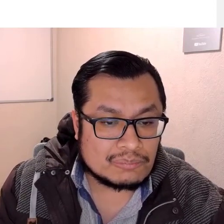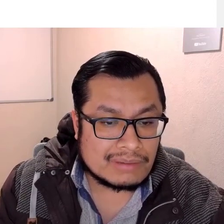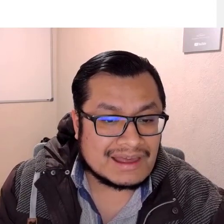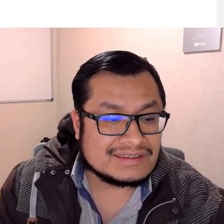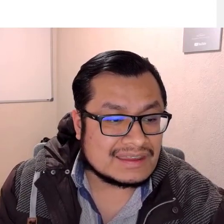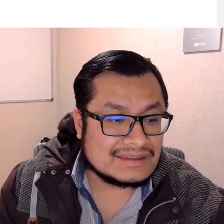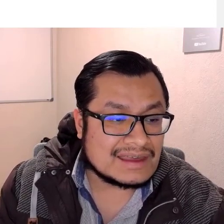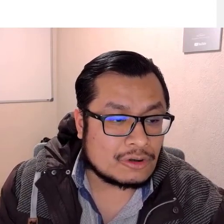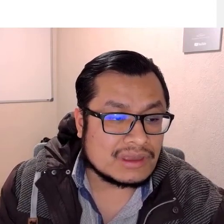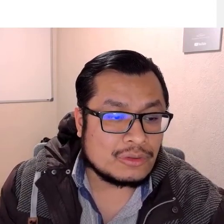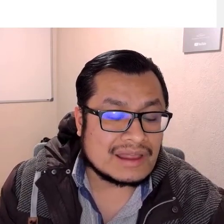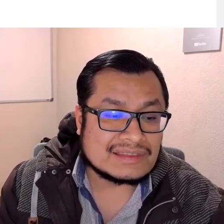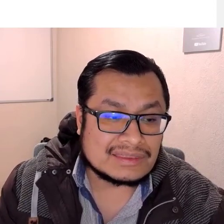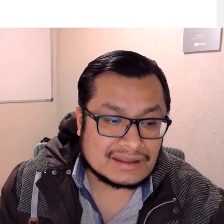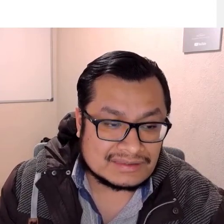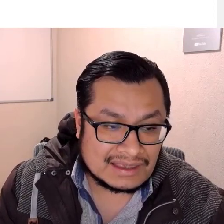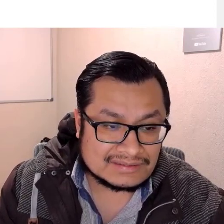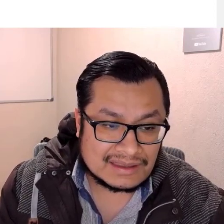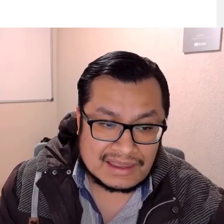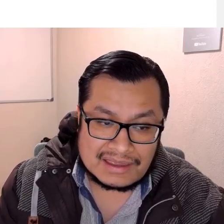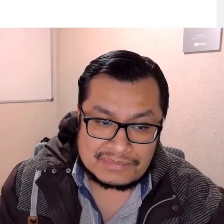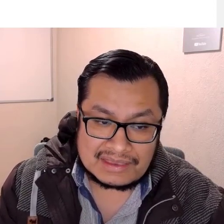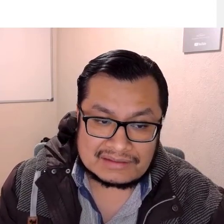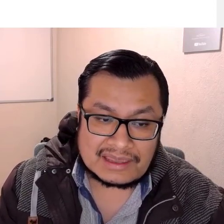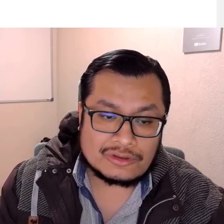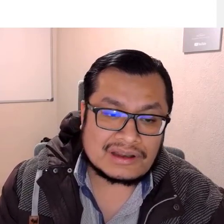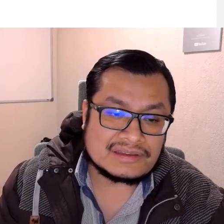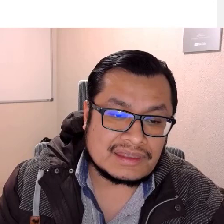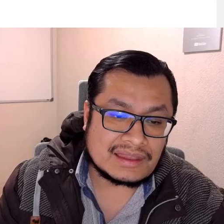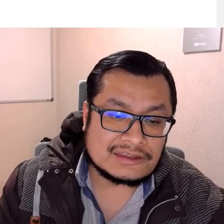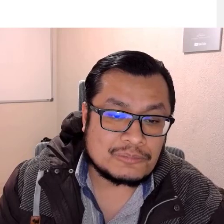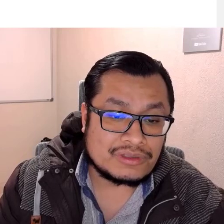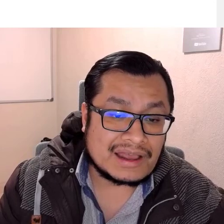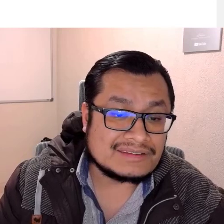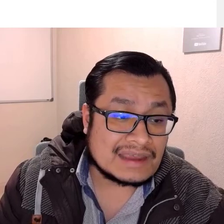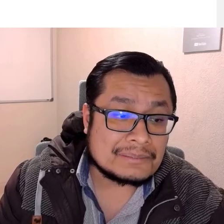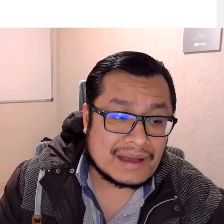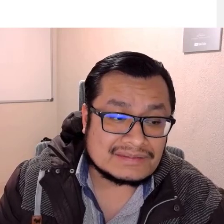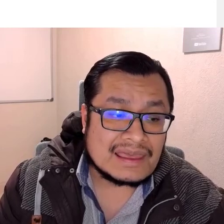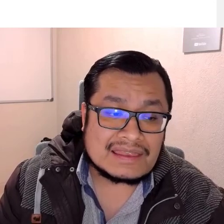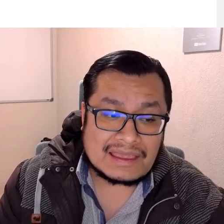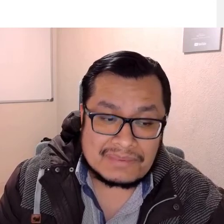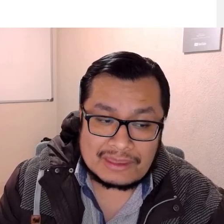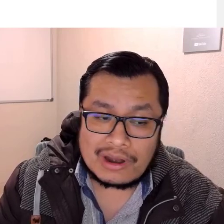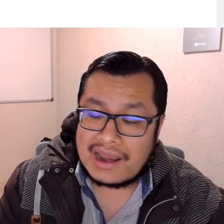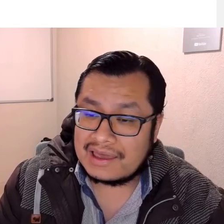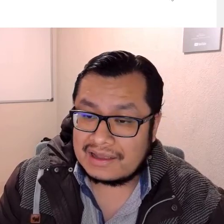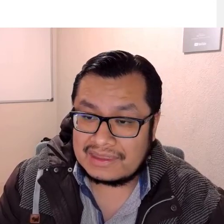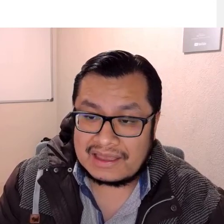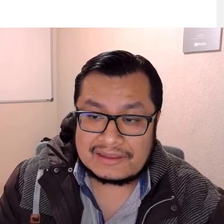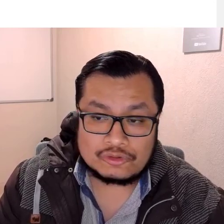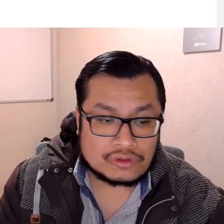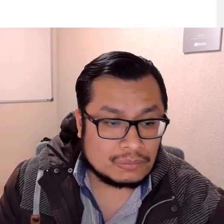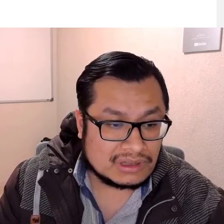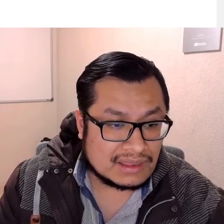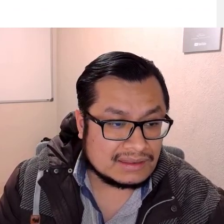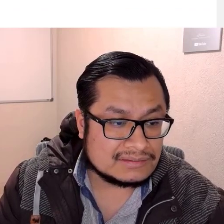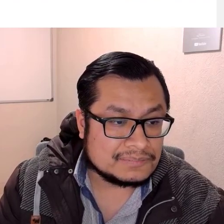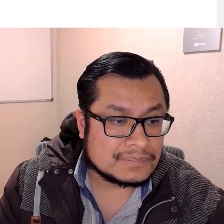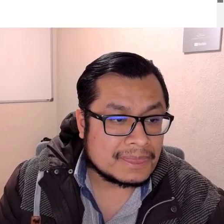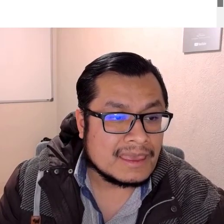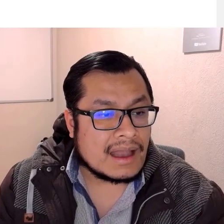vacunación en puebla se desarrolla durante tres días mientras que en otras entidades podría ser más debido a la lejanía de sus